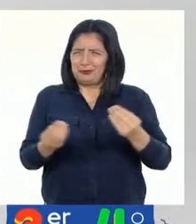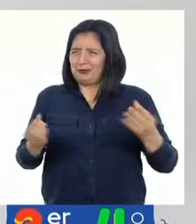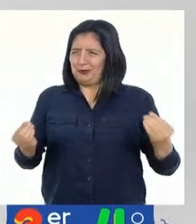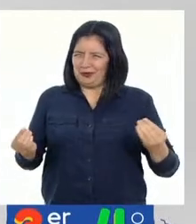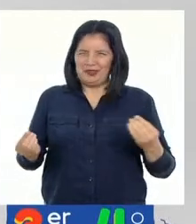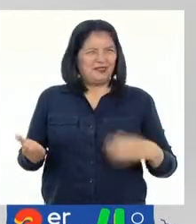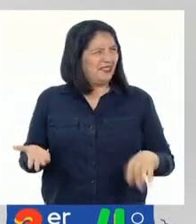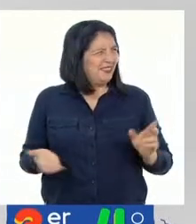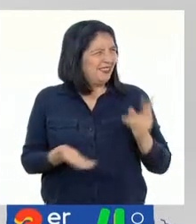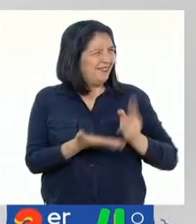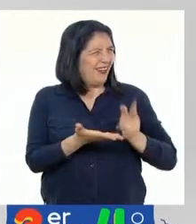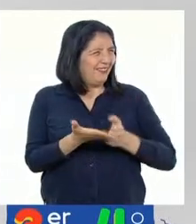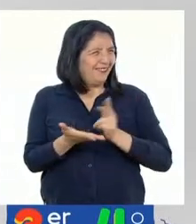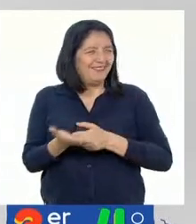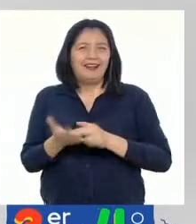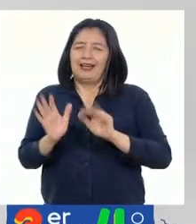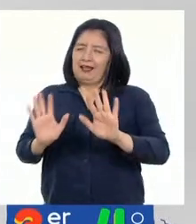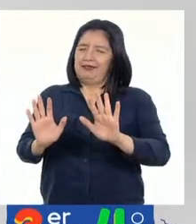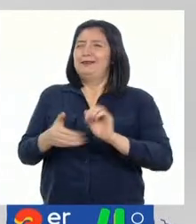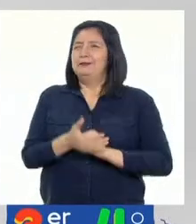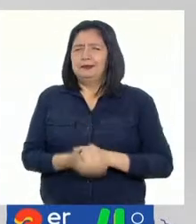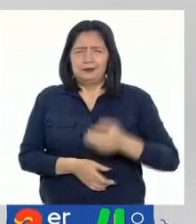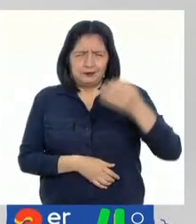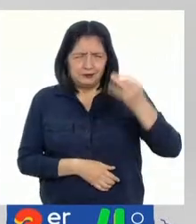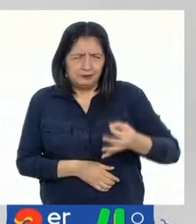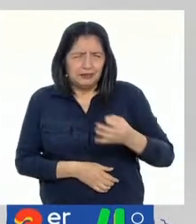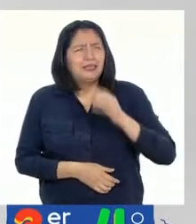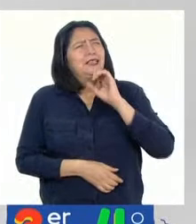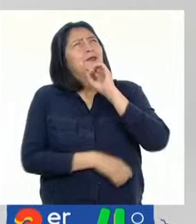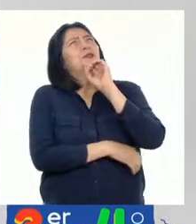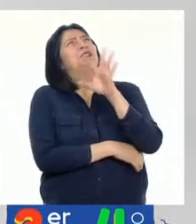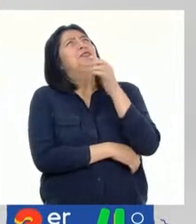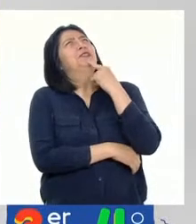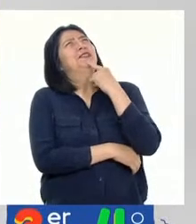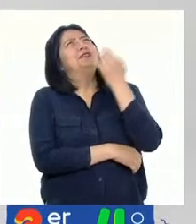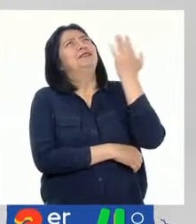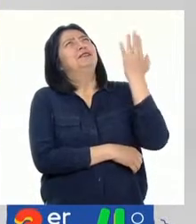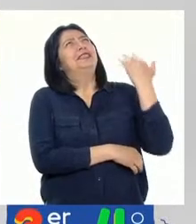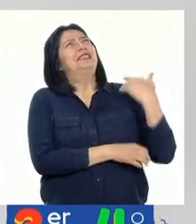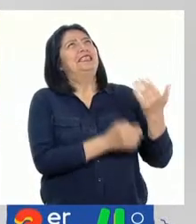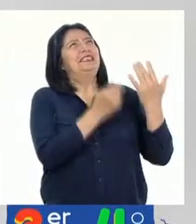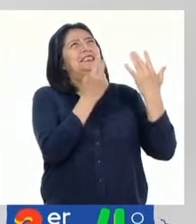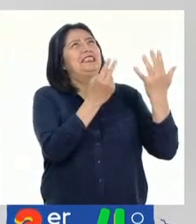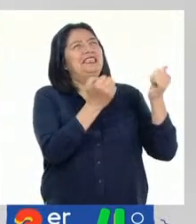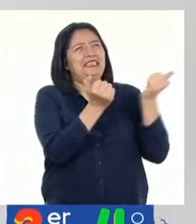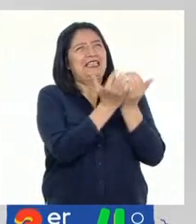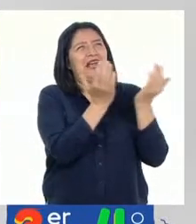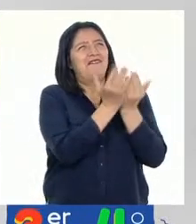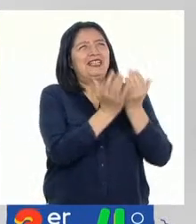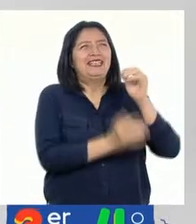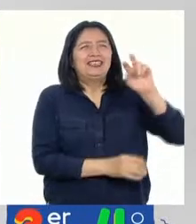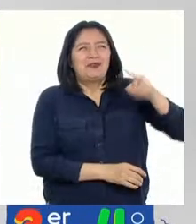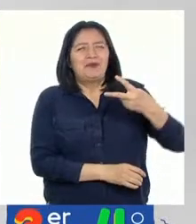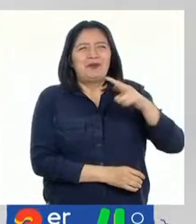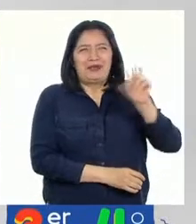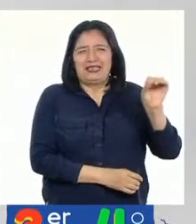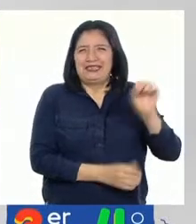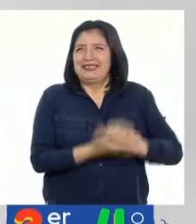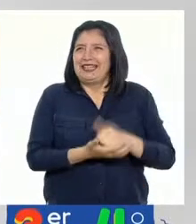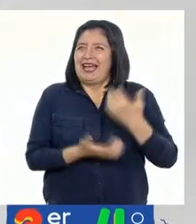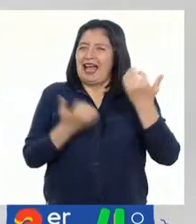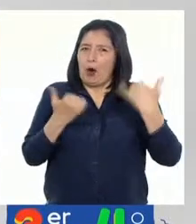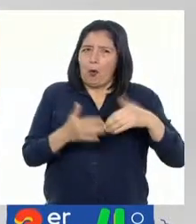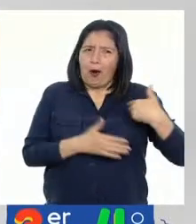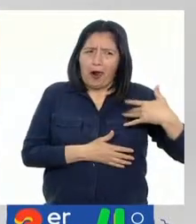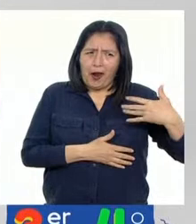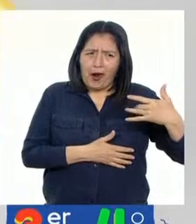muchas veces, ¿no? A ver, realmente lo he dicho desde el 7 de abril del 2020. Ha